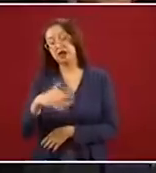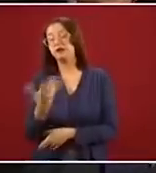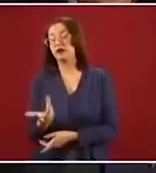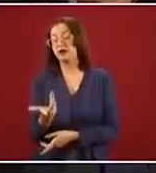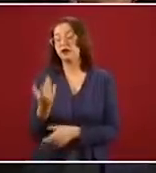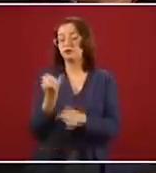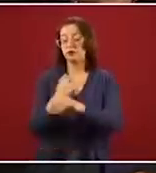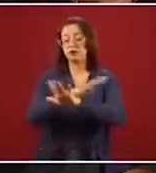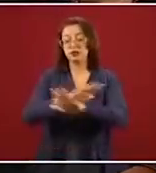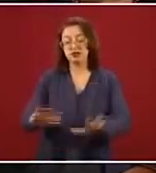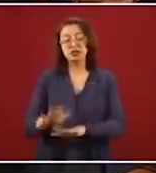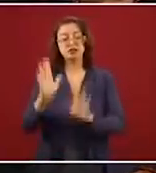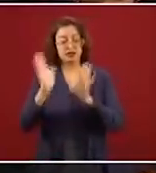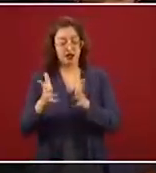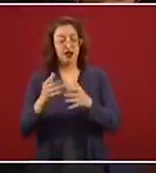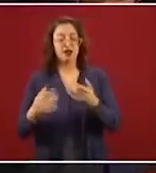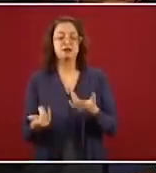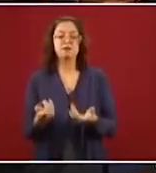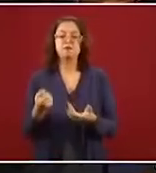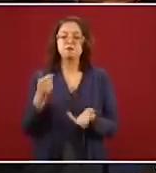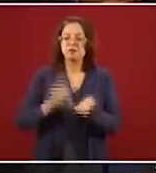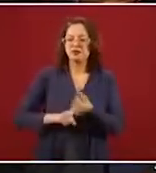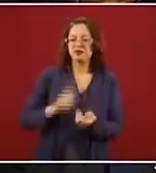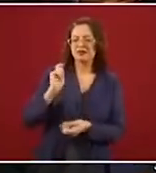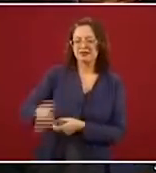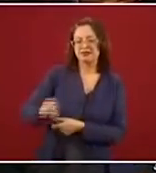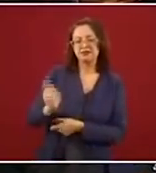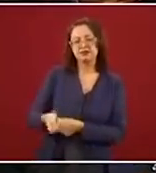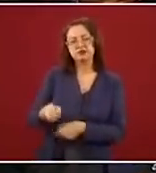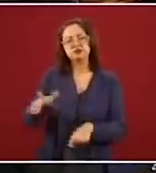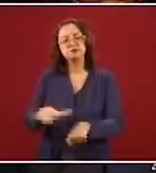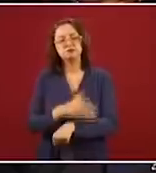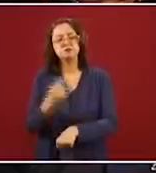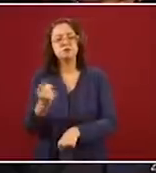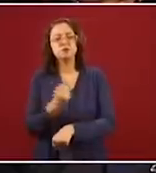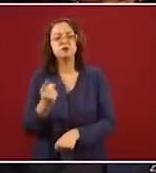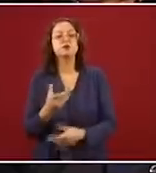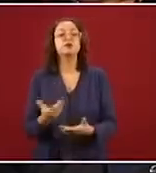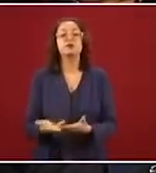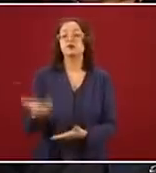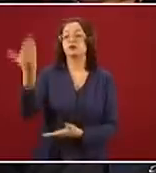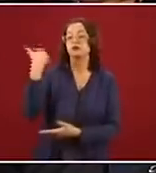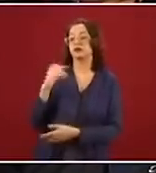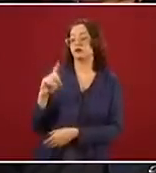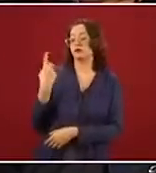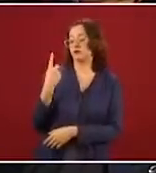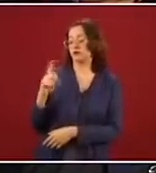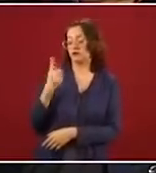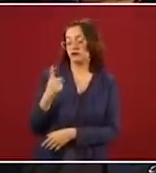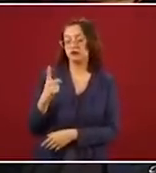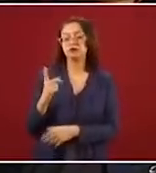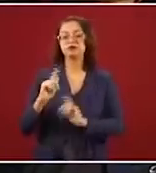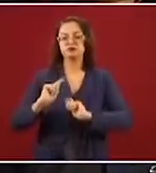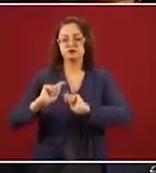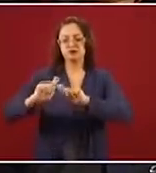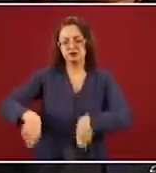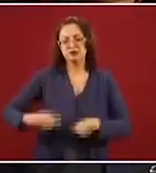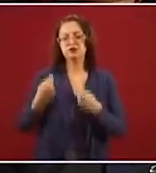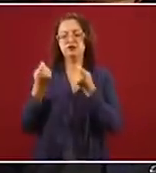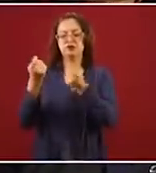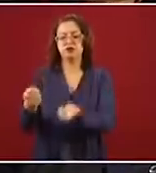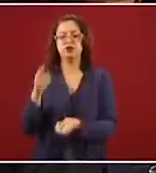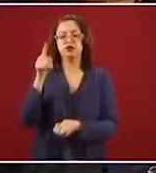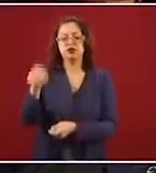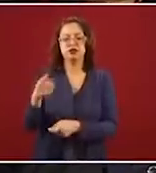los directivos de Pemex, sobre todo porque se había hablado ya en diciembre de que se iba a ceder ya el control a